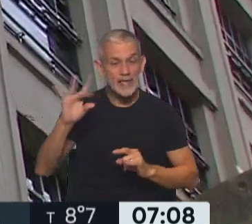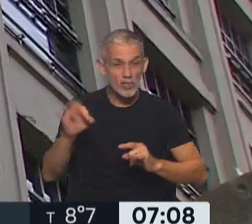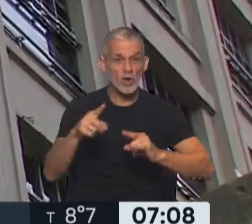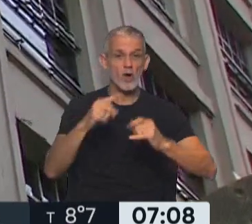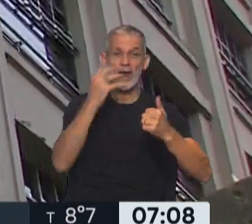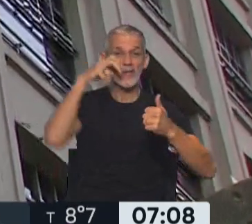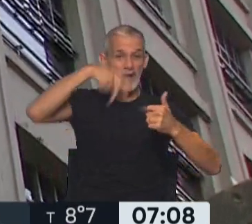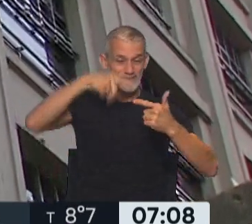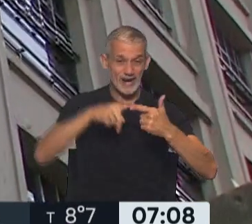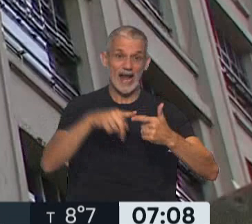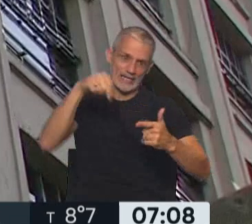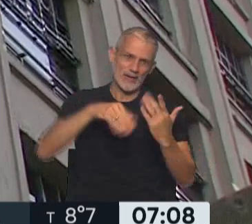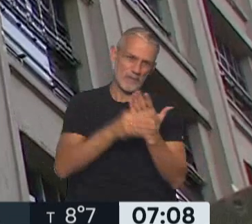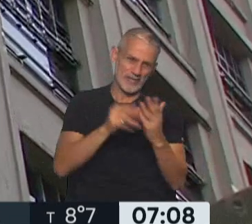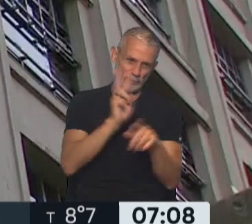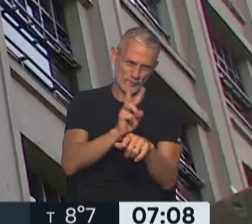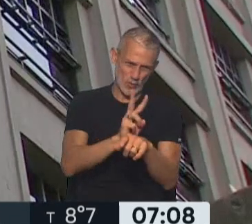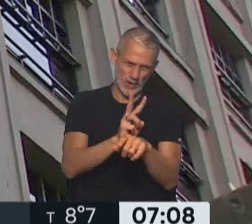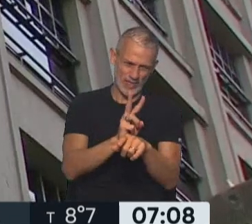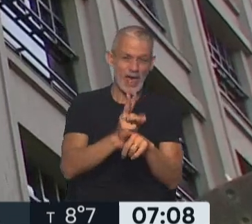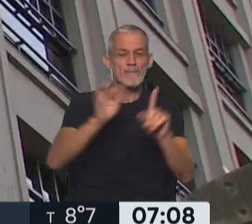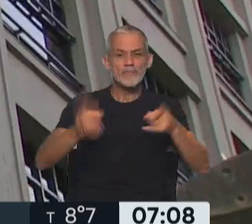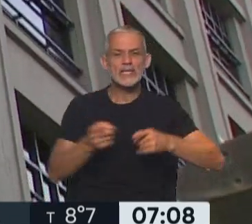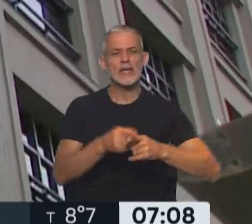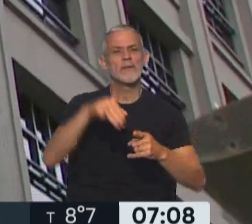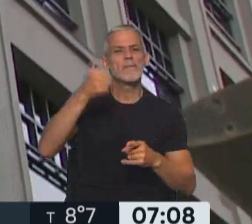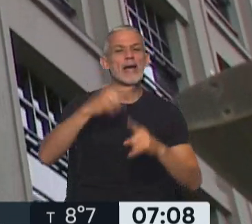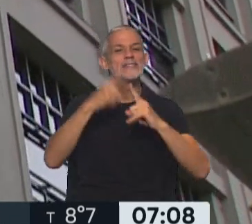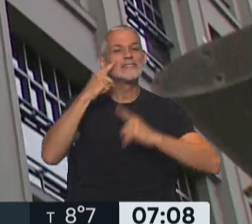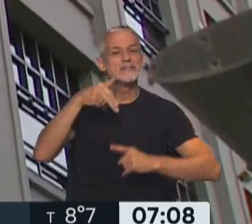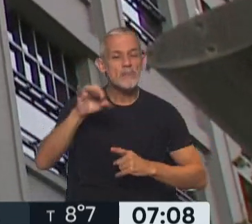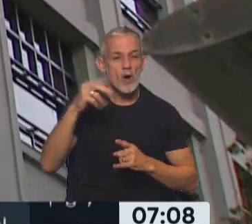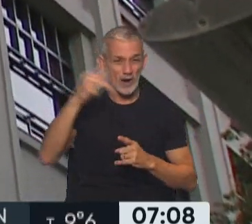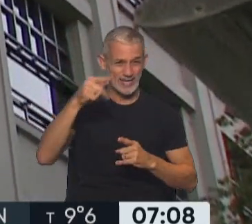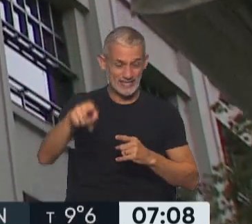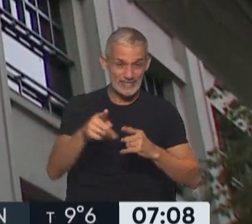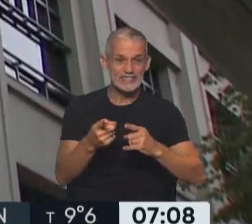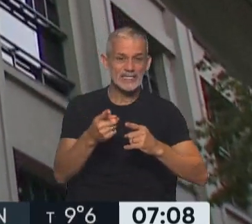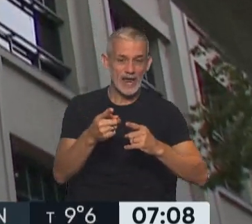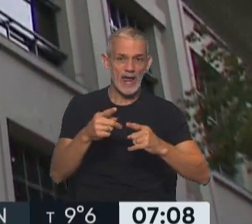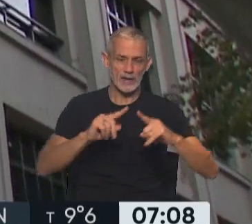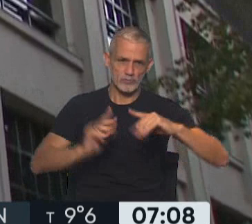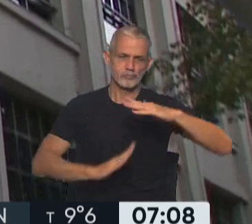Aníbal Fernández, ahora ministro de Seguridad de la Nación, sino también Máximo Kirchner, titular, por supuesto, dirigente